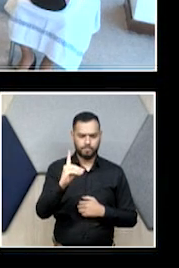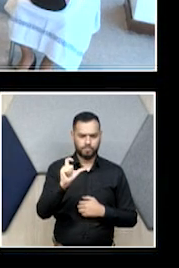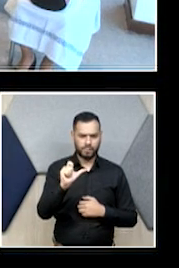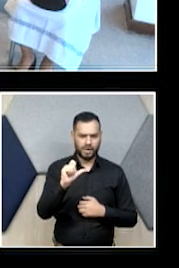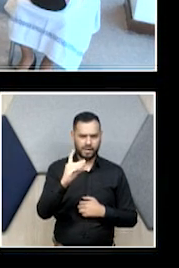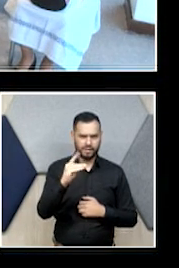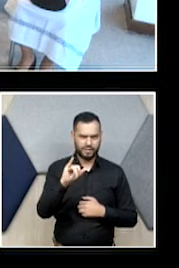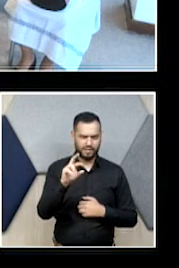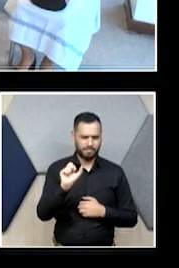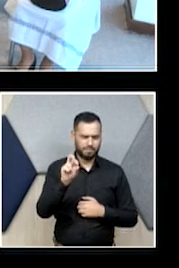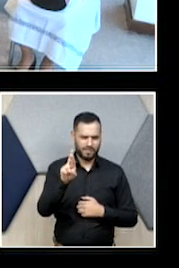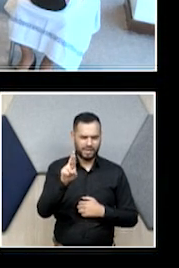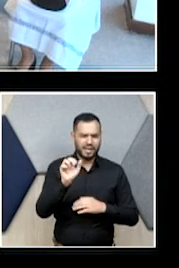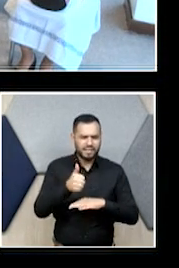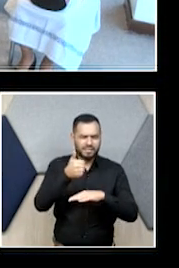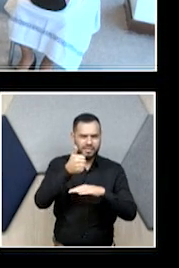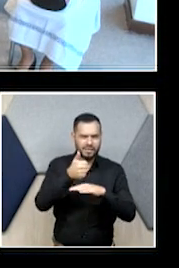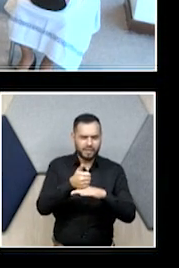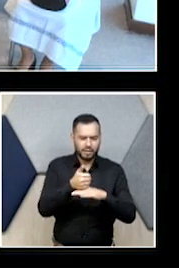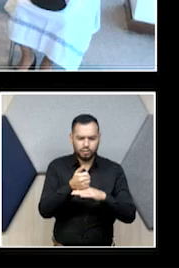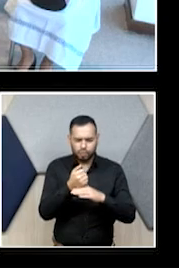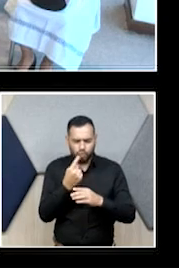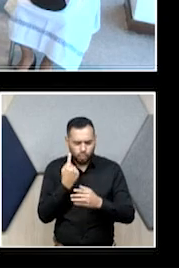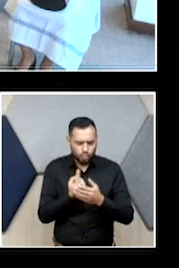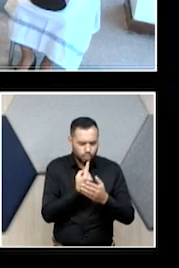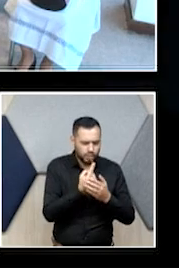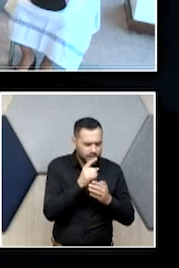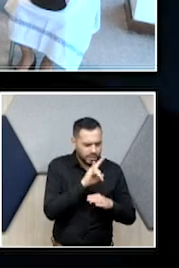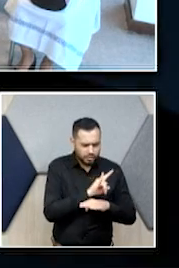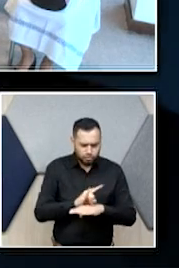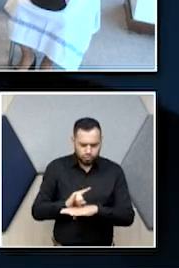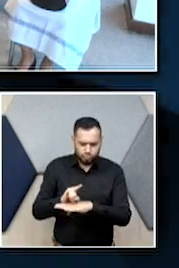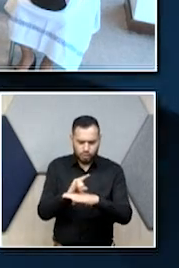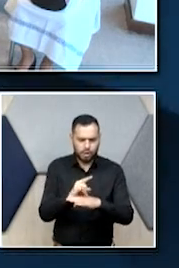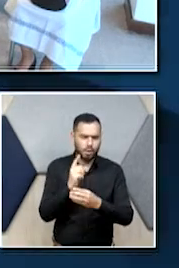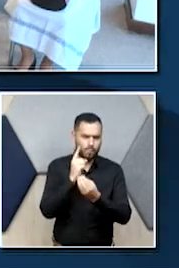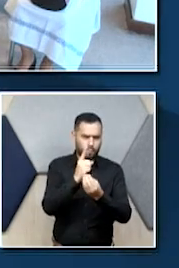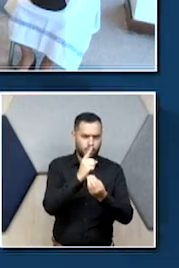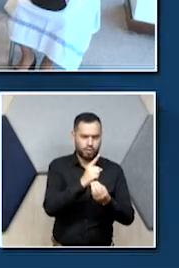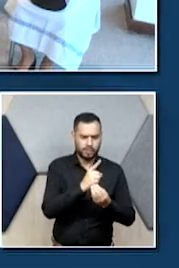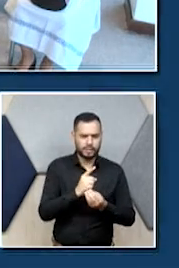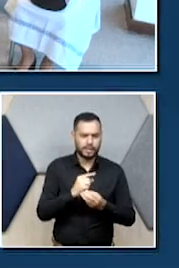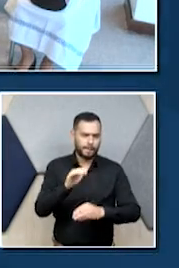del Viceministerio para las Políticas de Defensa y Seguridad del Ministerio de Defensa,